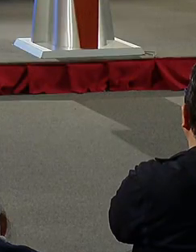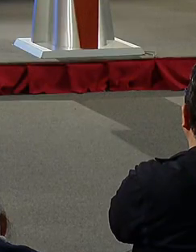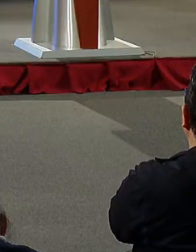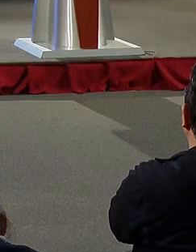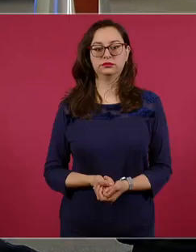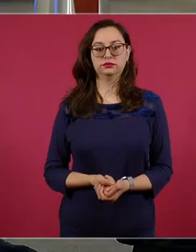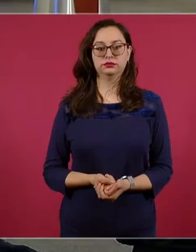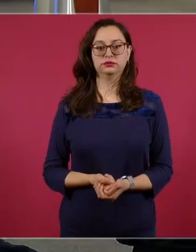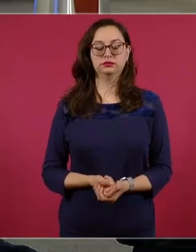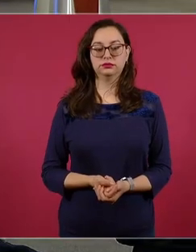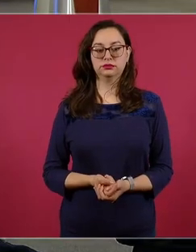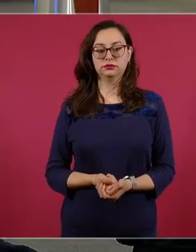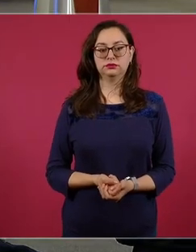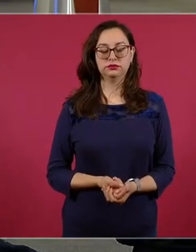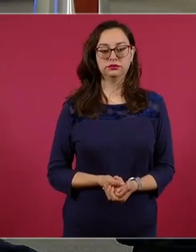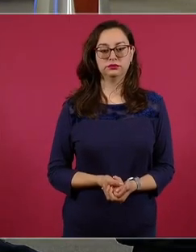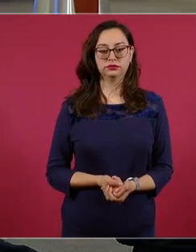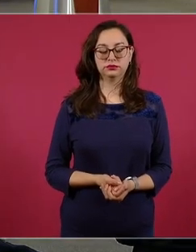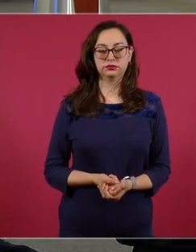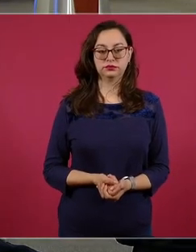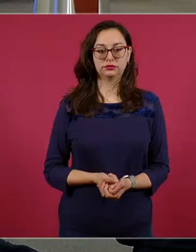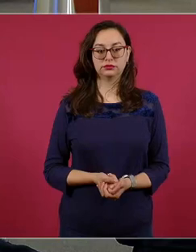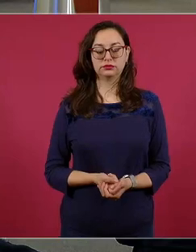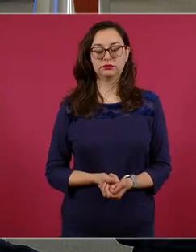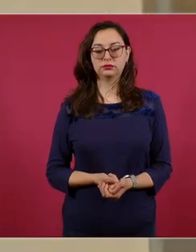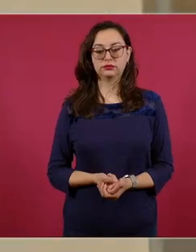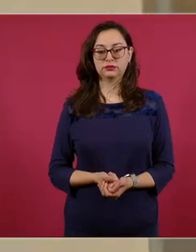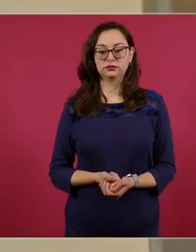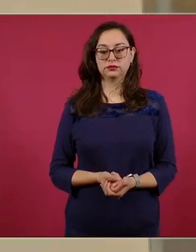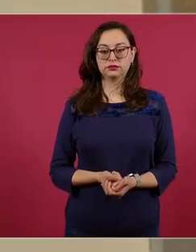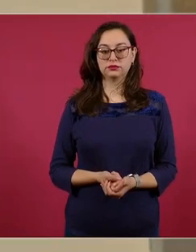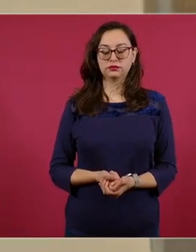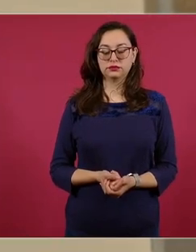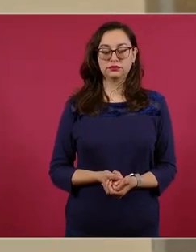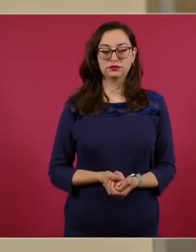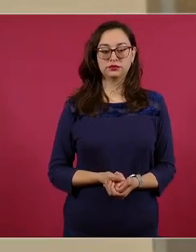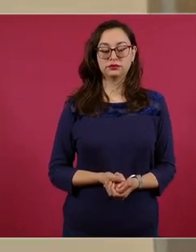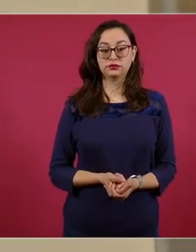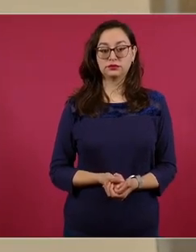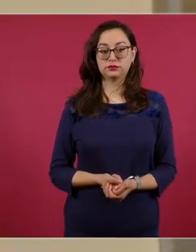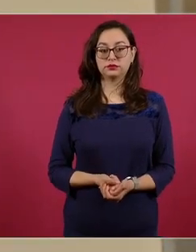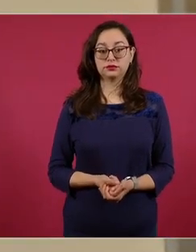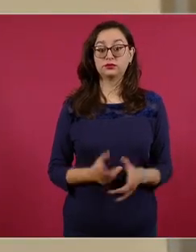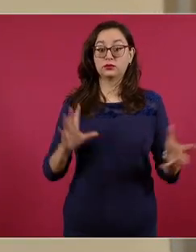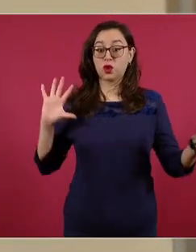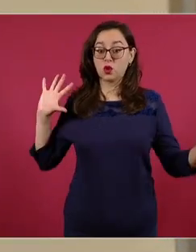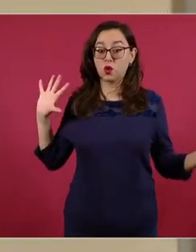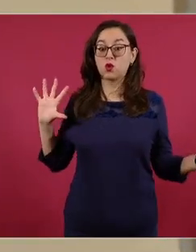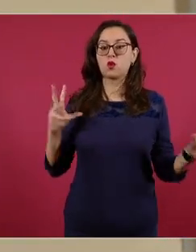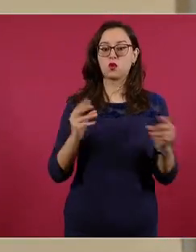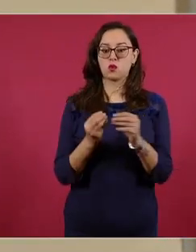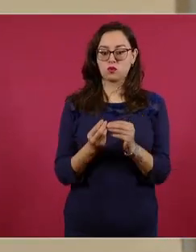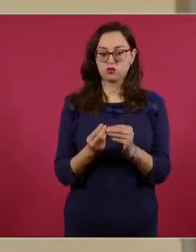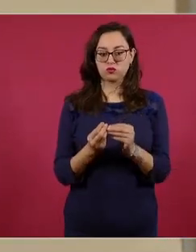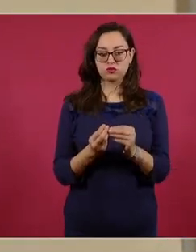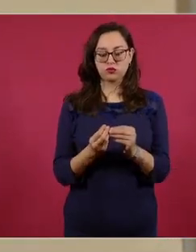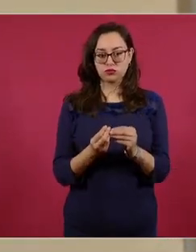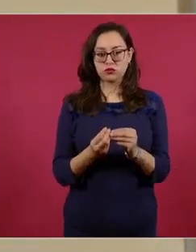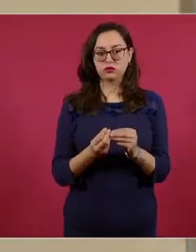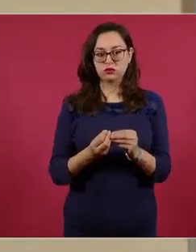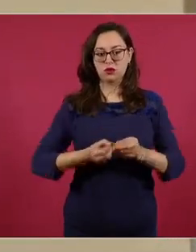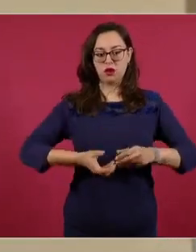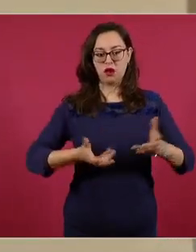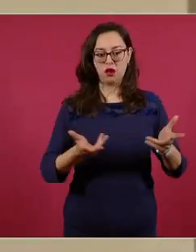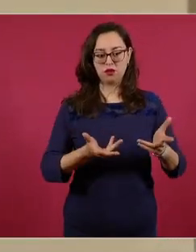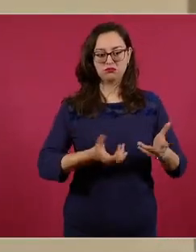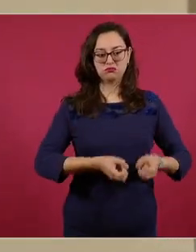territorial, 19 programas, 20 millones de pesos. Este es en términos cuantitativos: